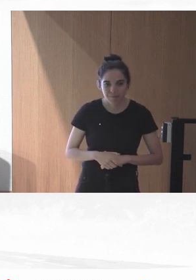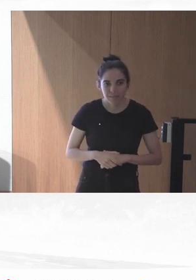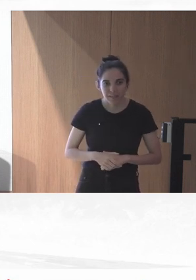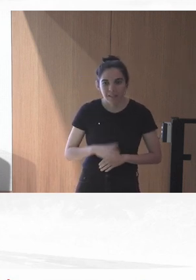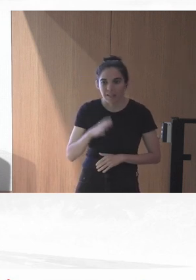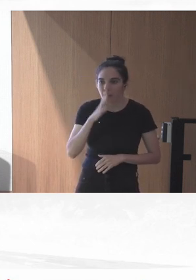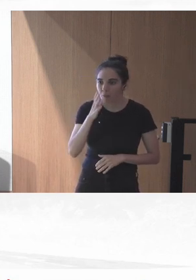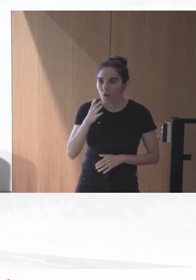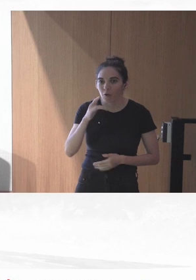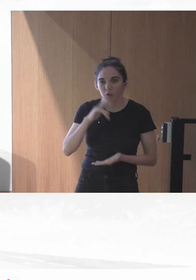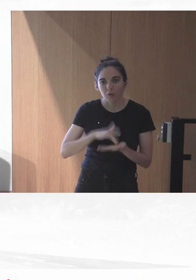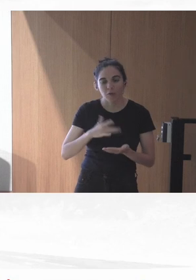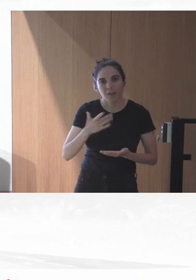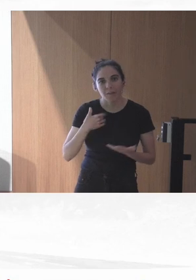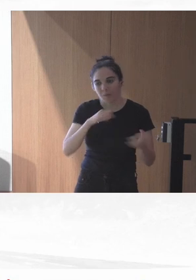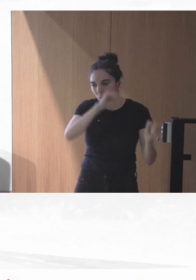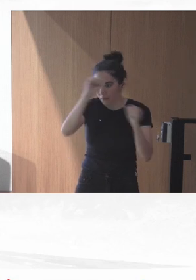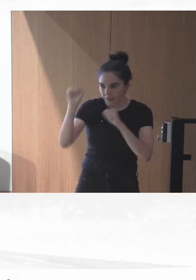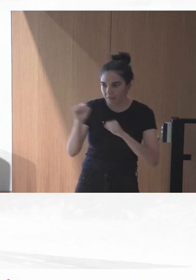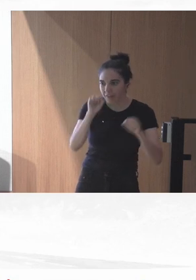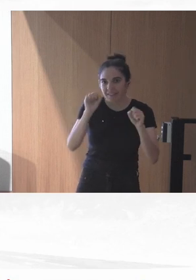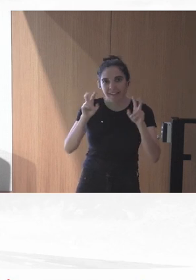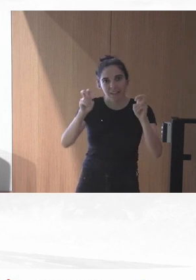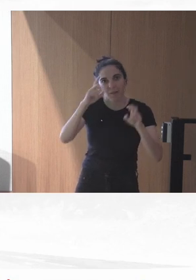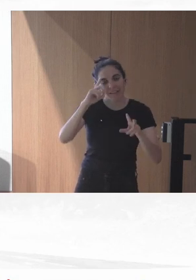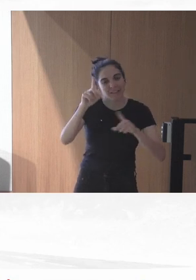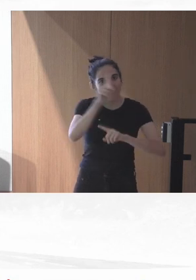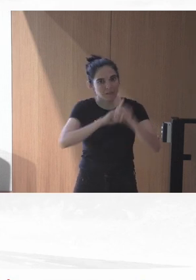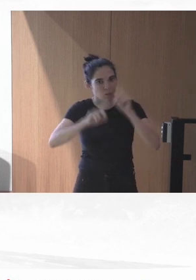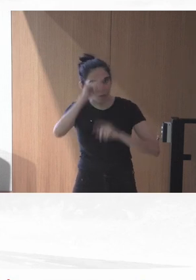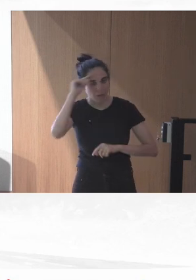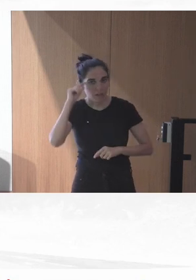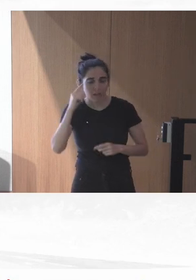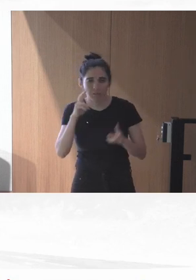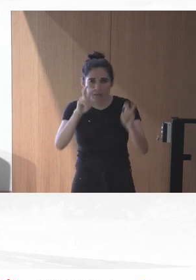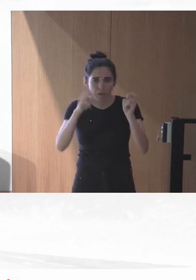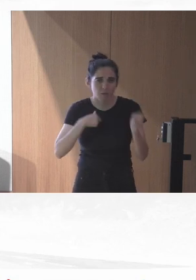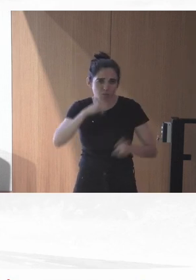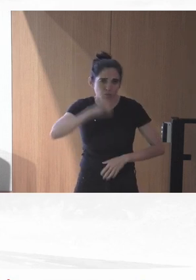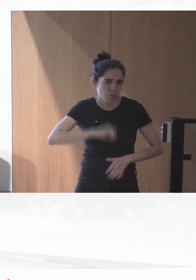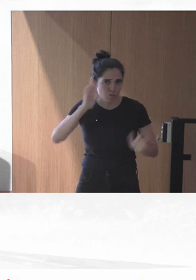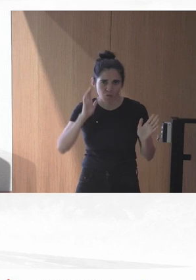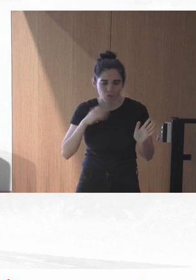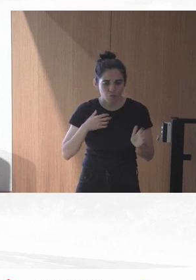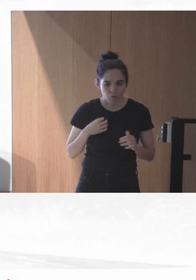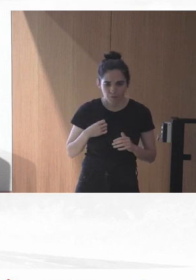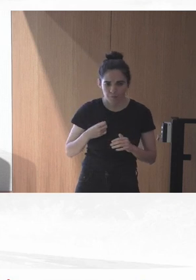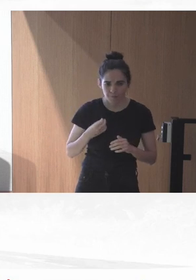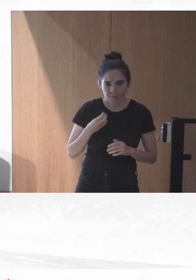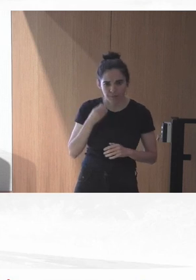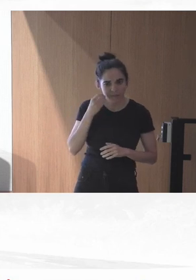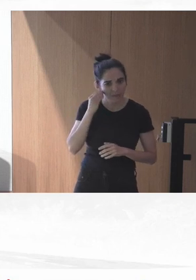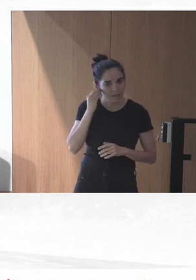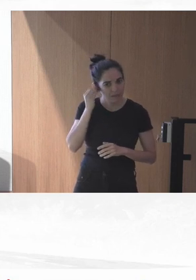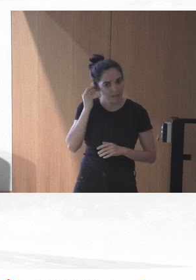defensa de trastorno mental es uno de mis temas favoritos y tenemos a tres